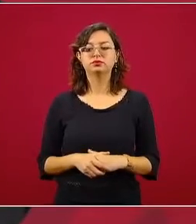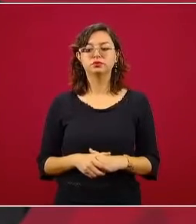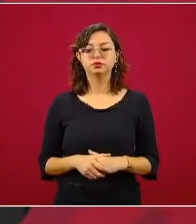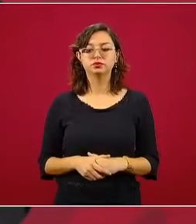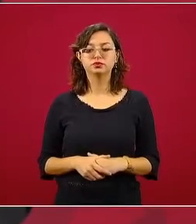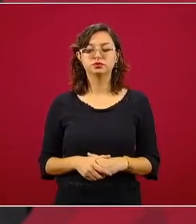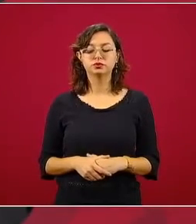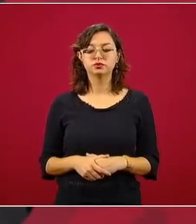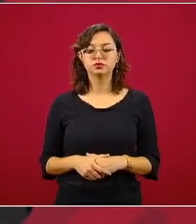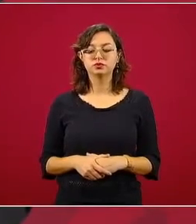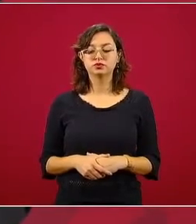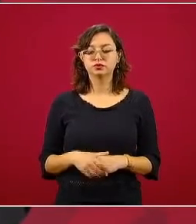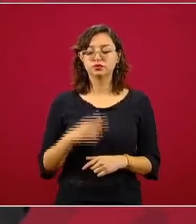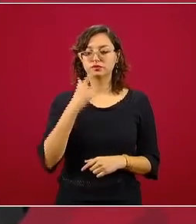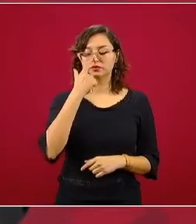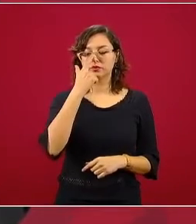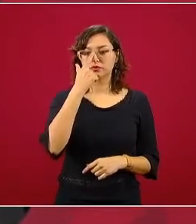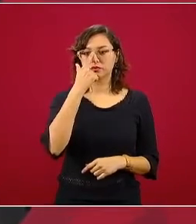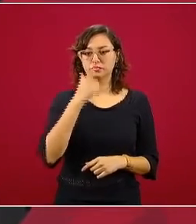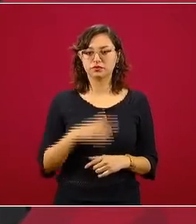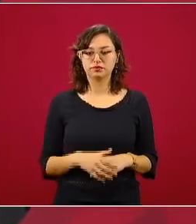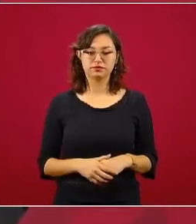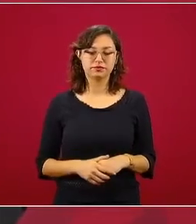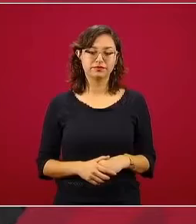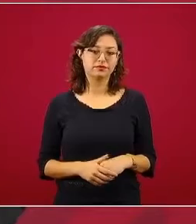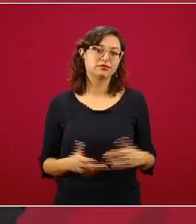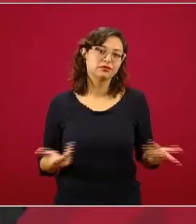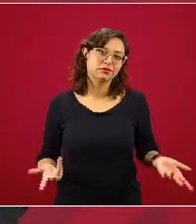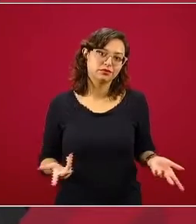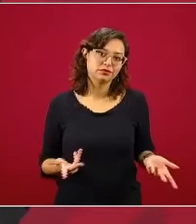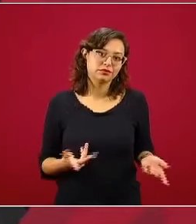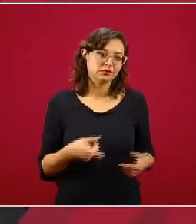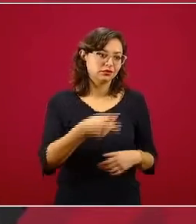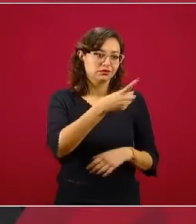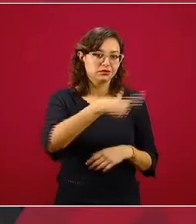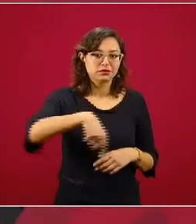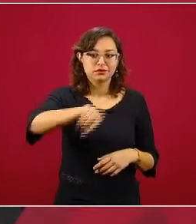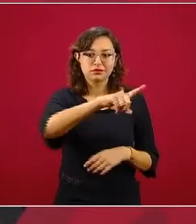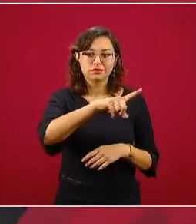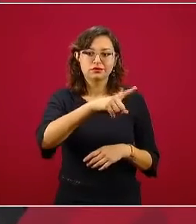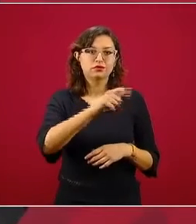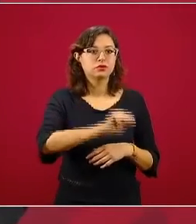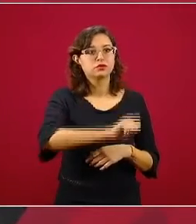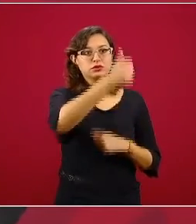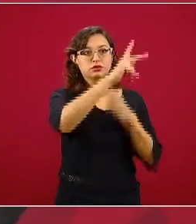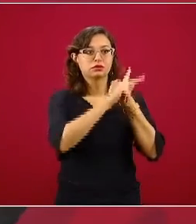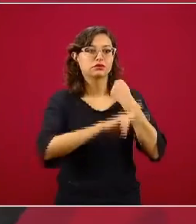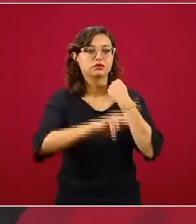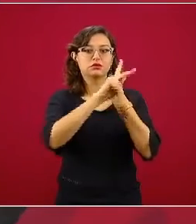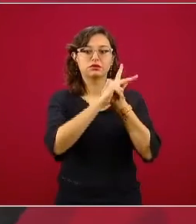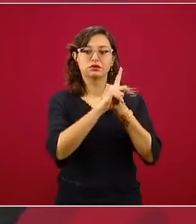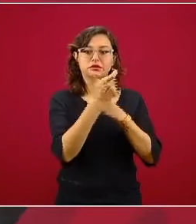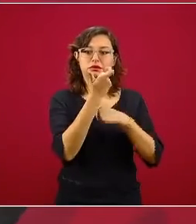contraten gacetillas en periódicos del extranjero,